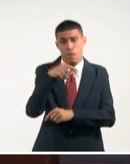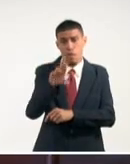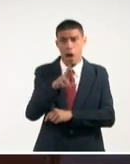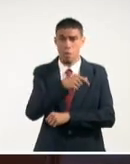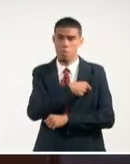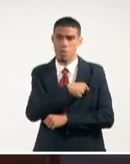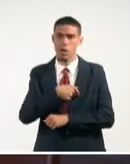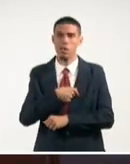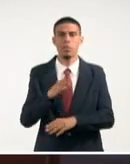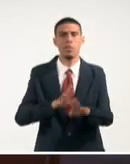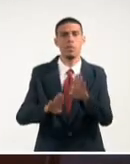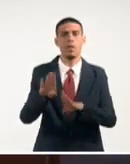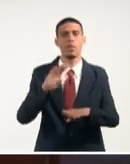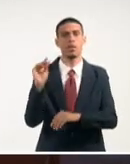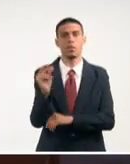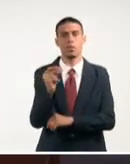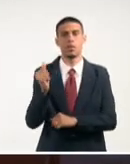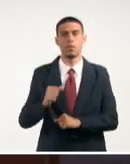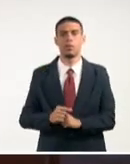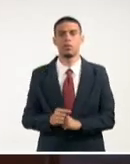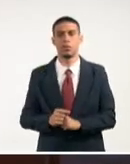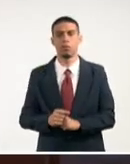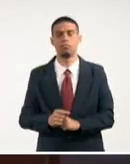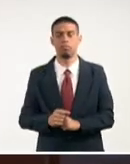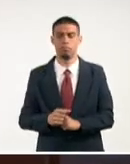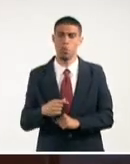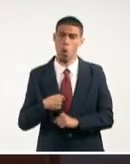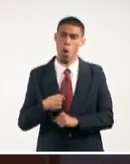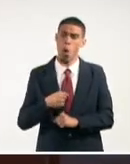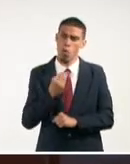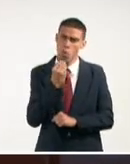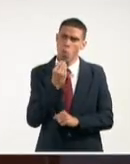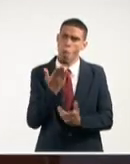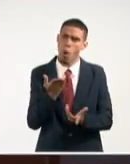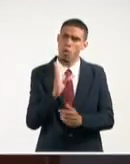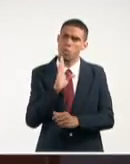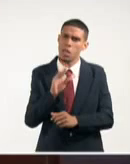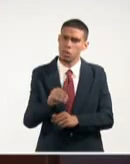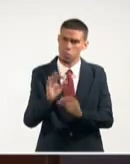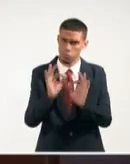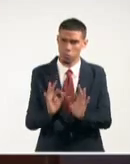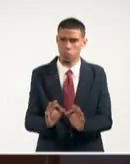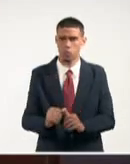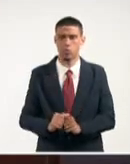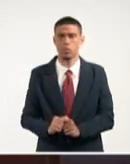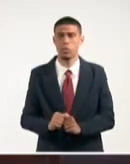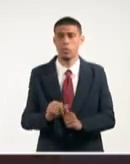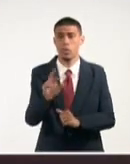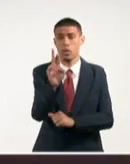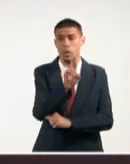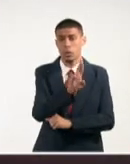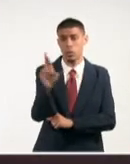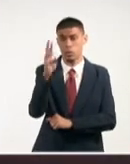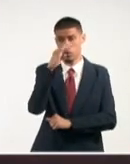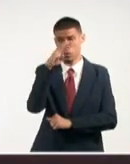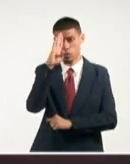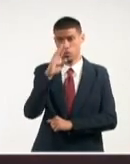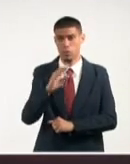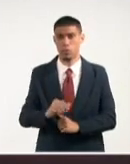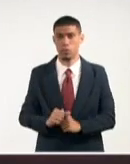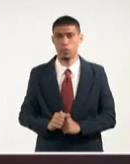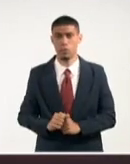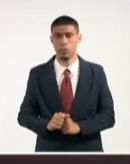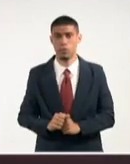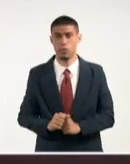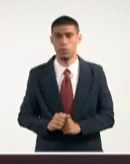Hoy puedo afirmar con satisfacción que la Revolución Cubana,